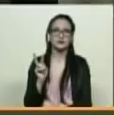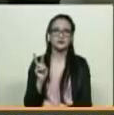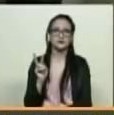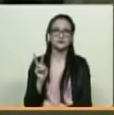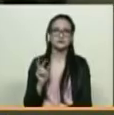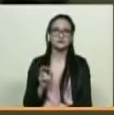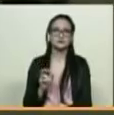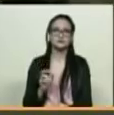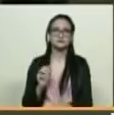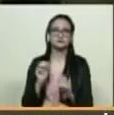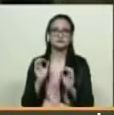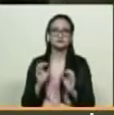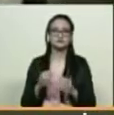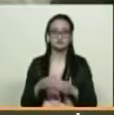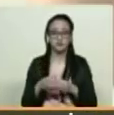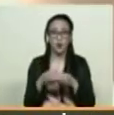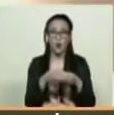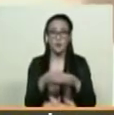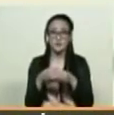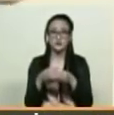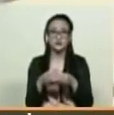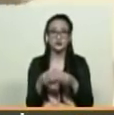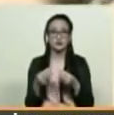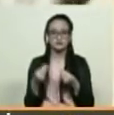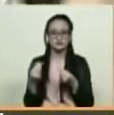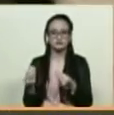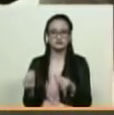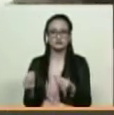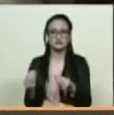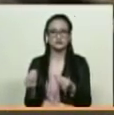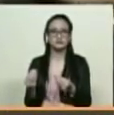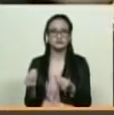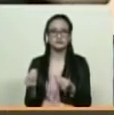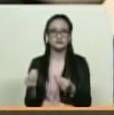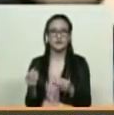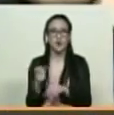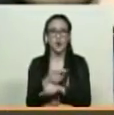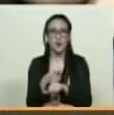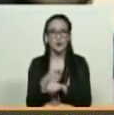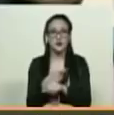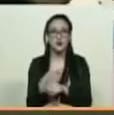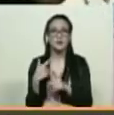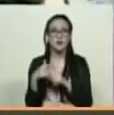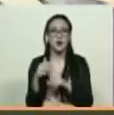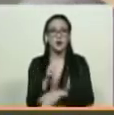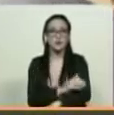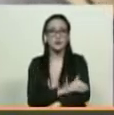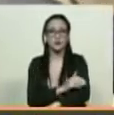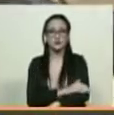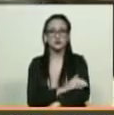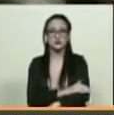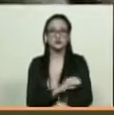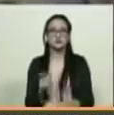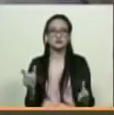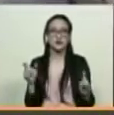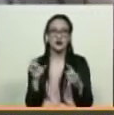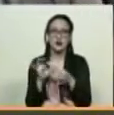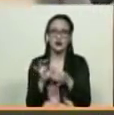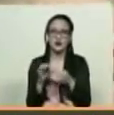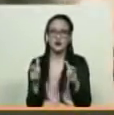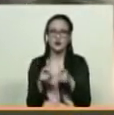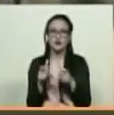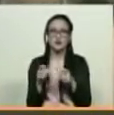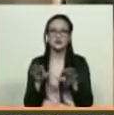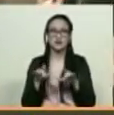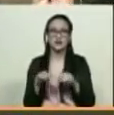se designará una comisión paritaria de las partes, tanto de gobierno como de oposición, para que se reúnan entonces con el